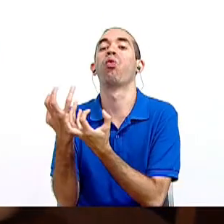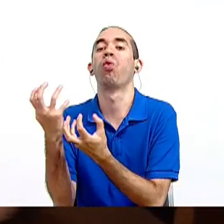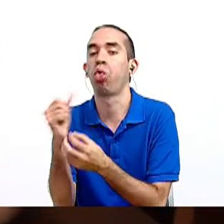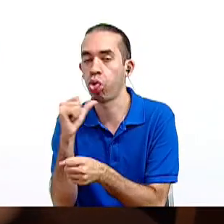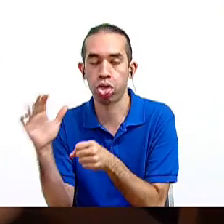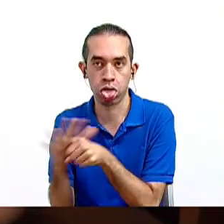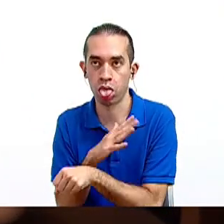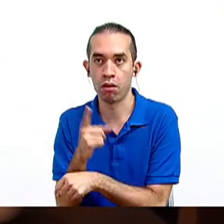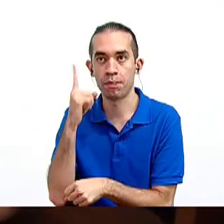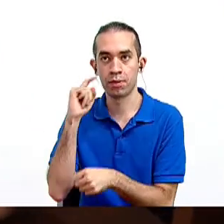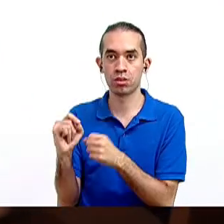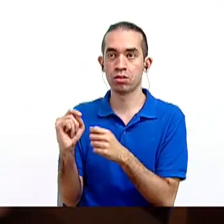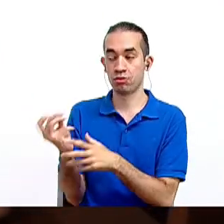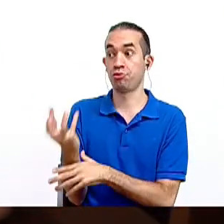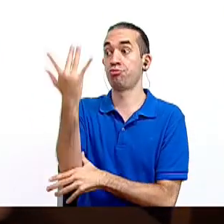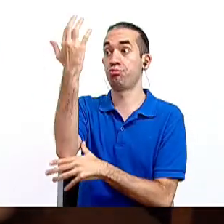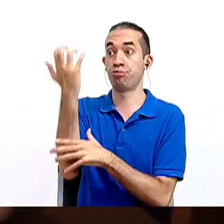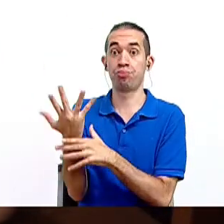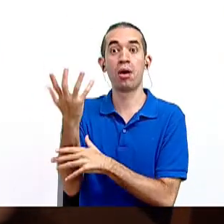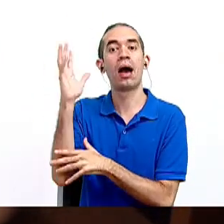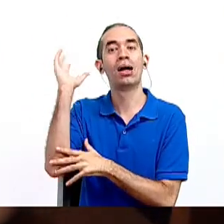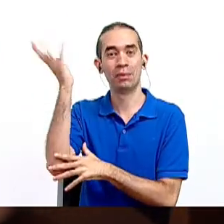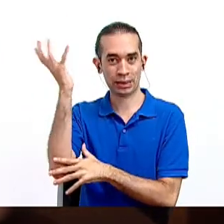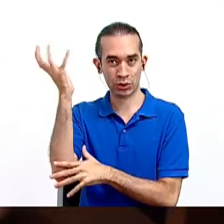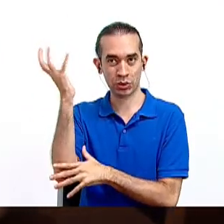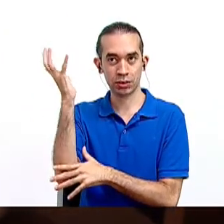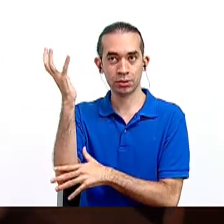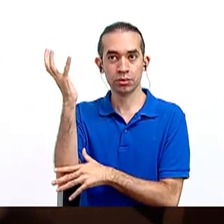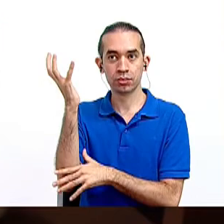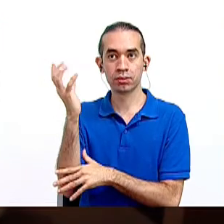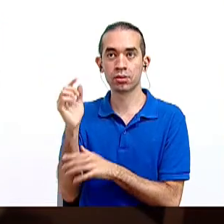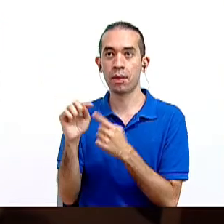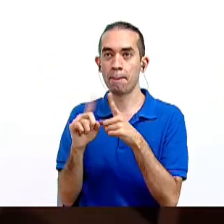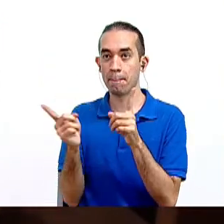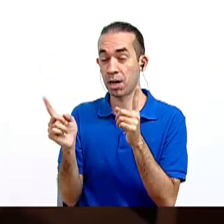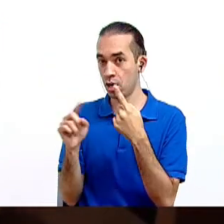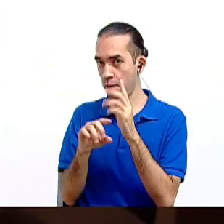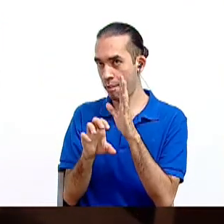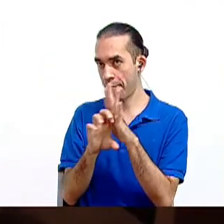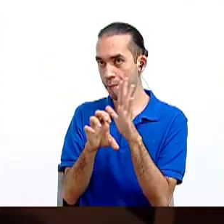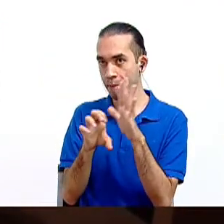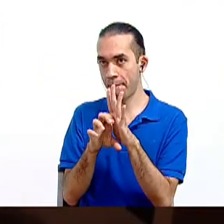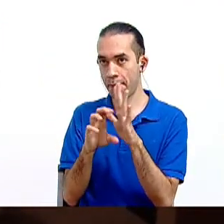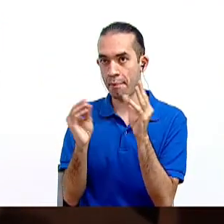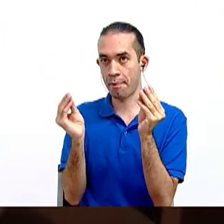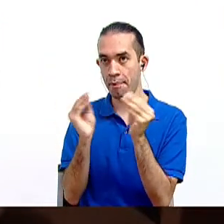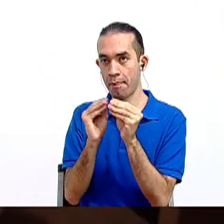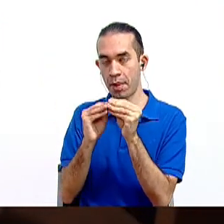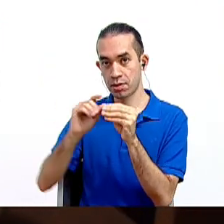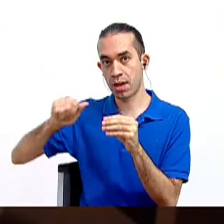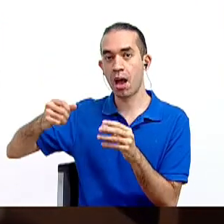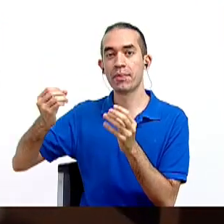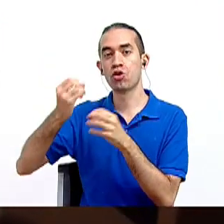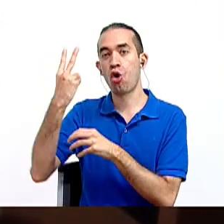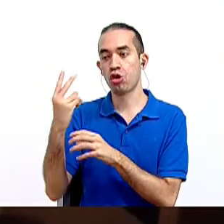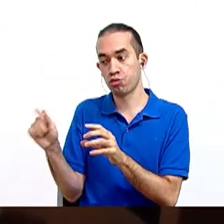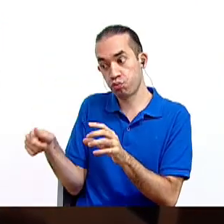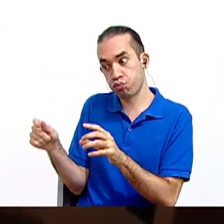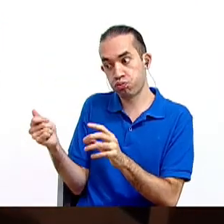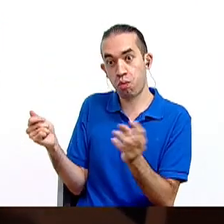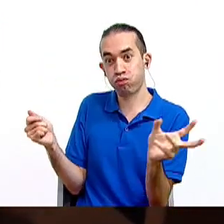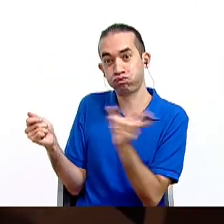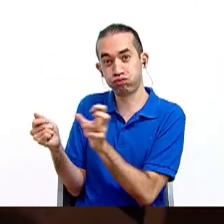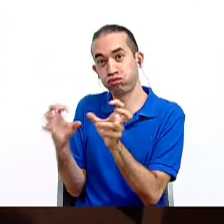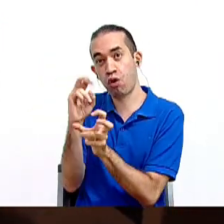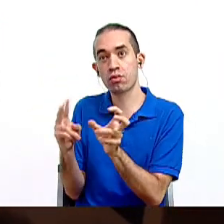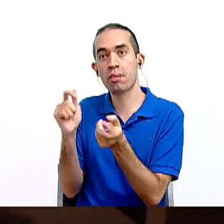eso esa llama es de color amarillo. Si yo le aumento aquí, cuando giro acá entra oxígeno, entonces vean cómo cambia